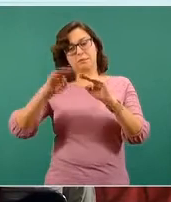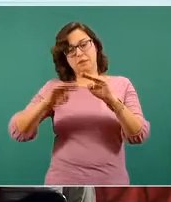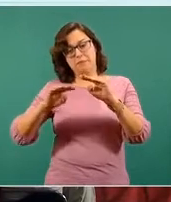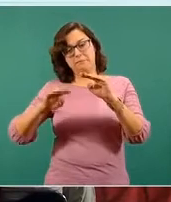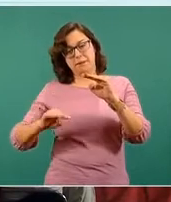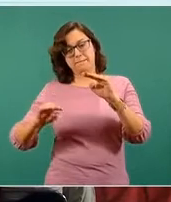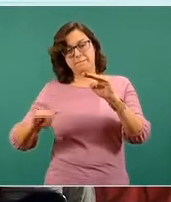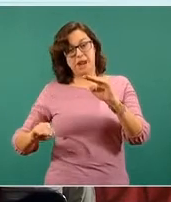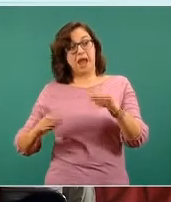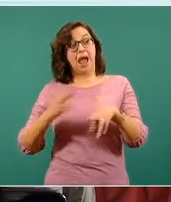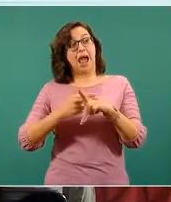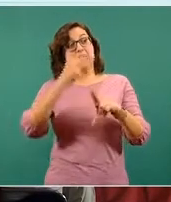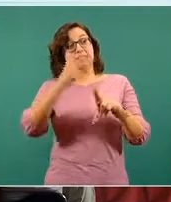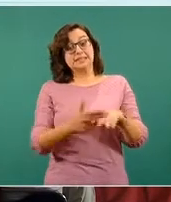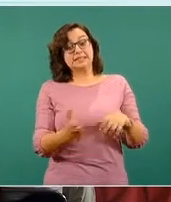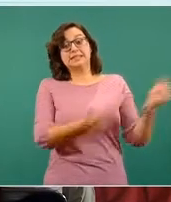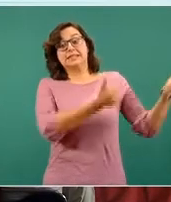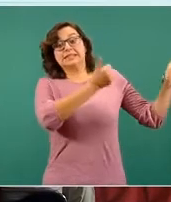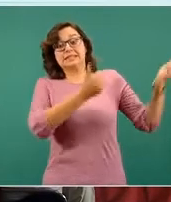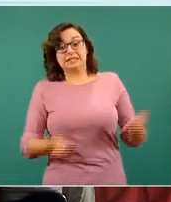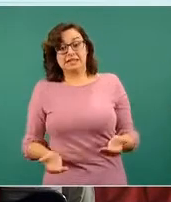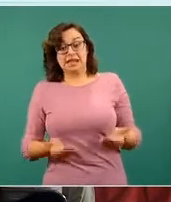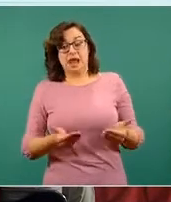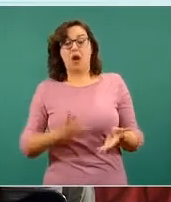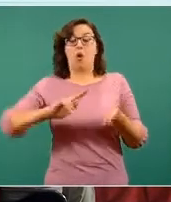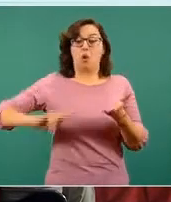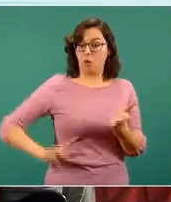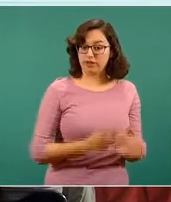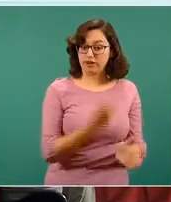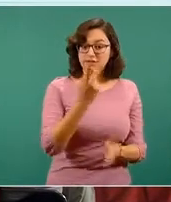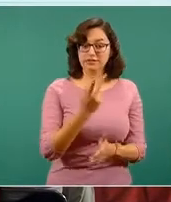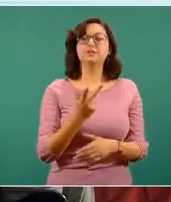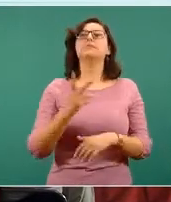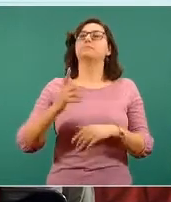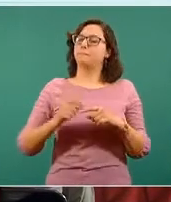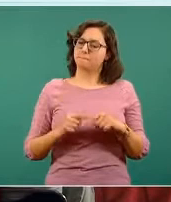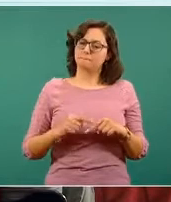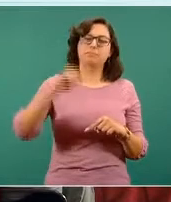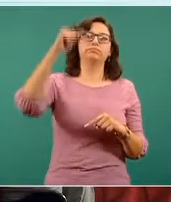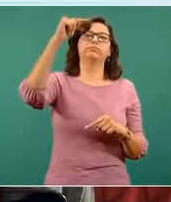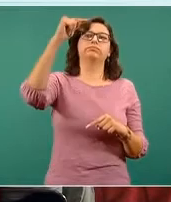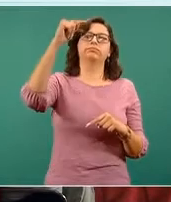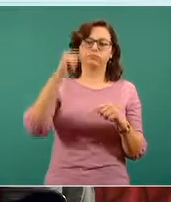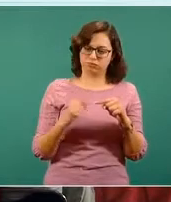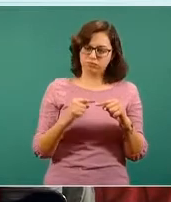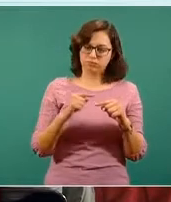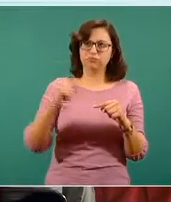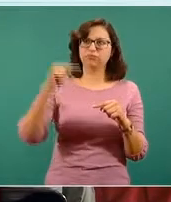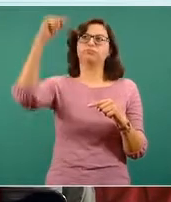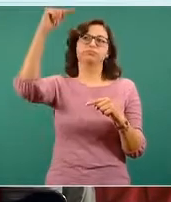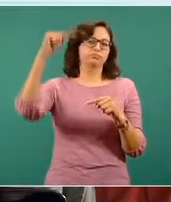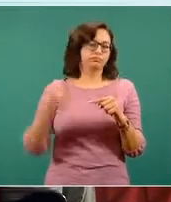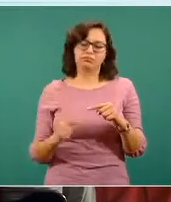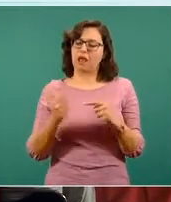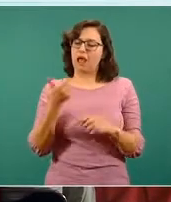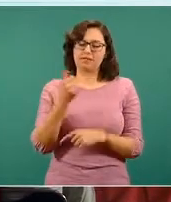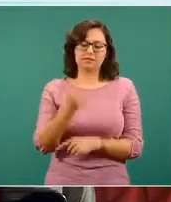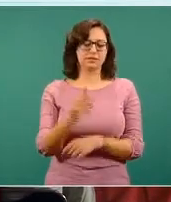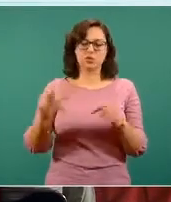hasta que llega el siguiente embarque. Entonces vean ustedes, es un patrón muy característico, se inicia y luego se reduce. Ahora,